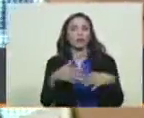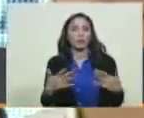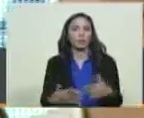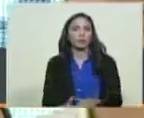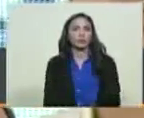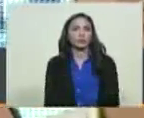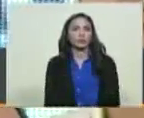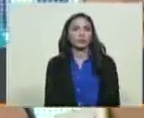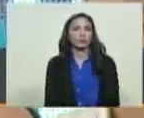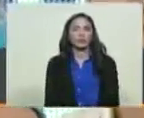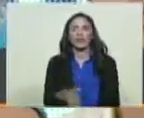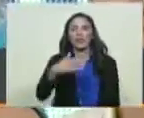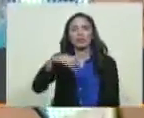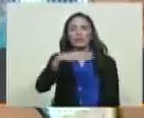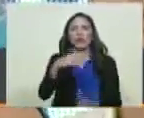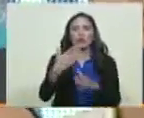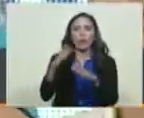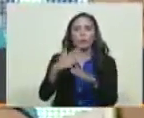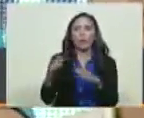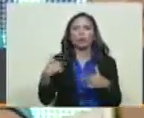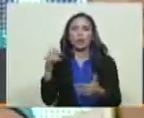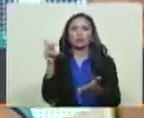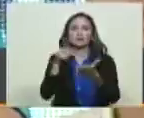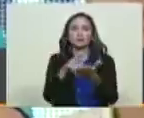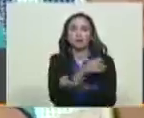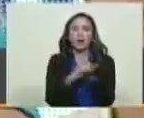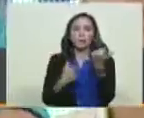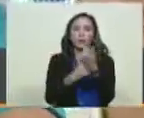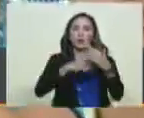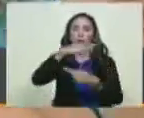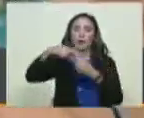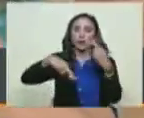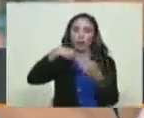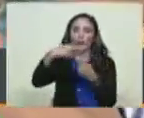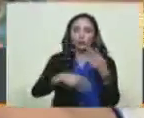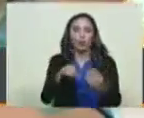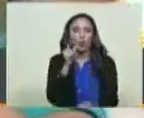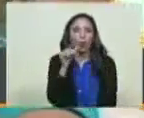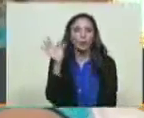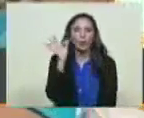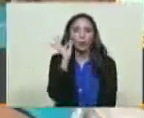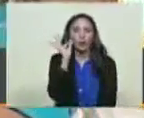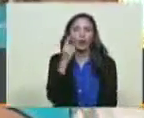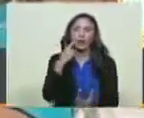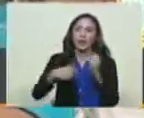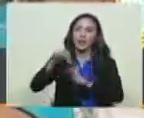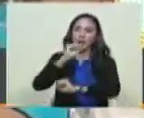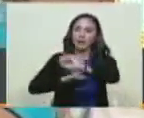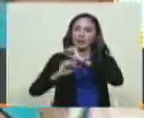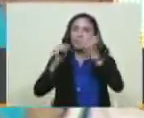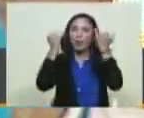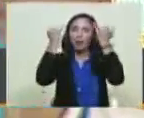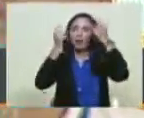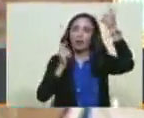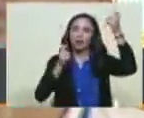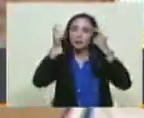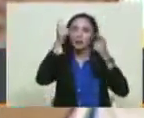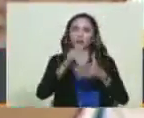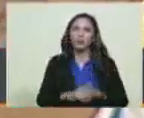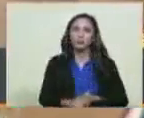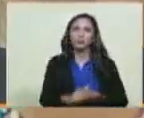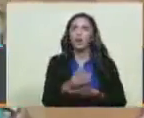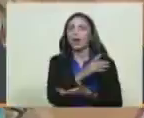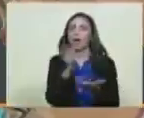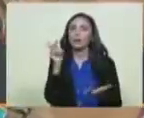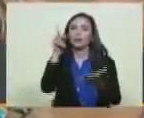donde estuviera un hombre revolucionario y revolucionario defensores de las ideas del comandante chávez ahí